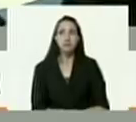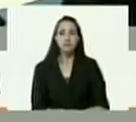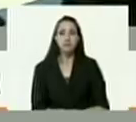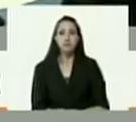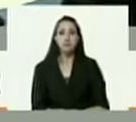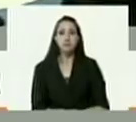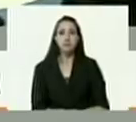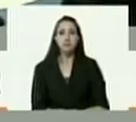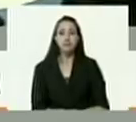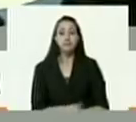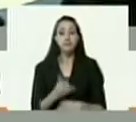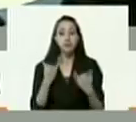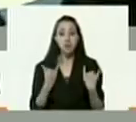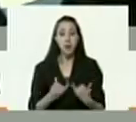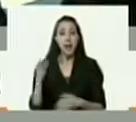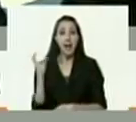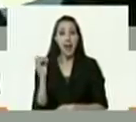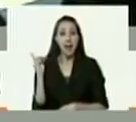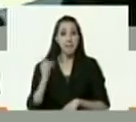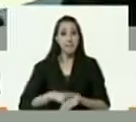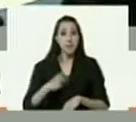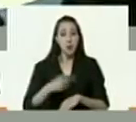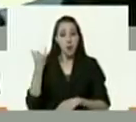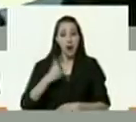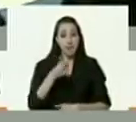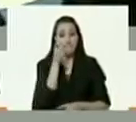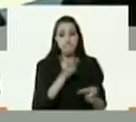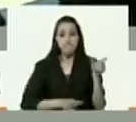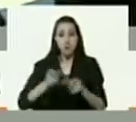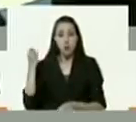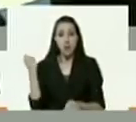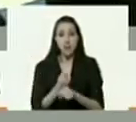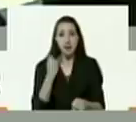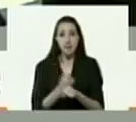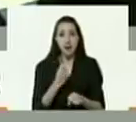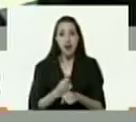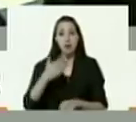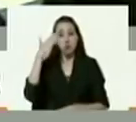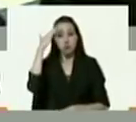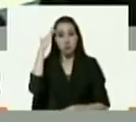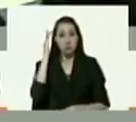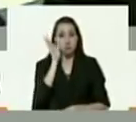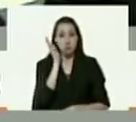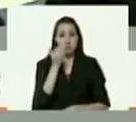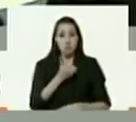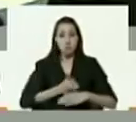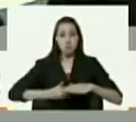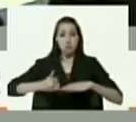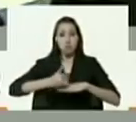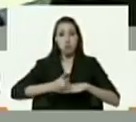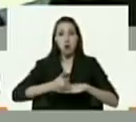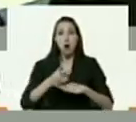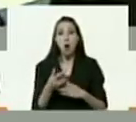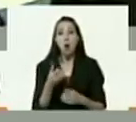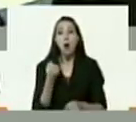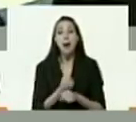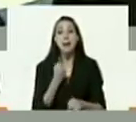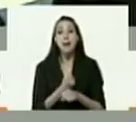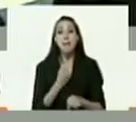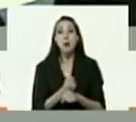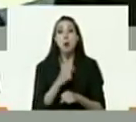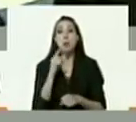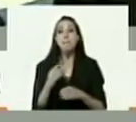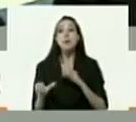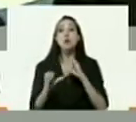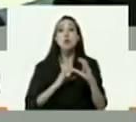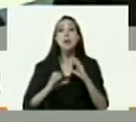En Caracas, en este momento, hay personal de la oficina de la alta comisionada con una agenda de trabajo, y la conversación